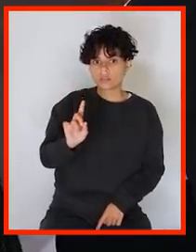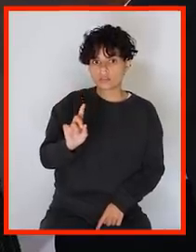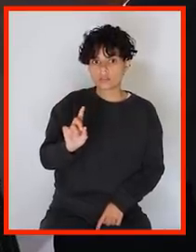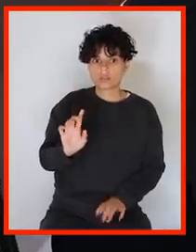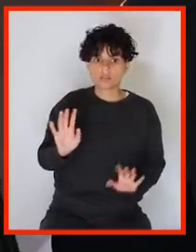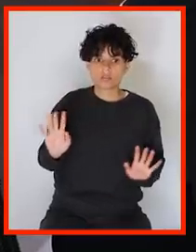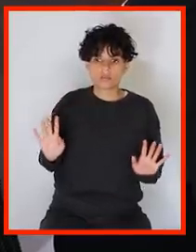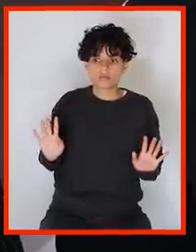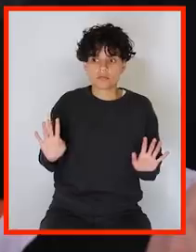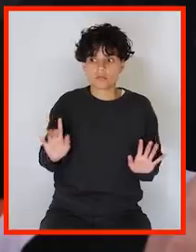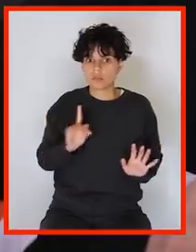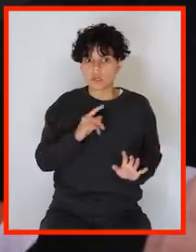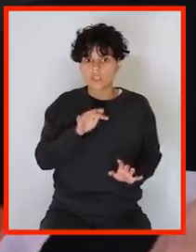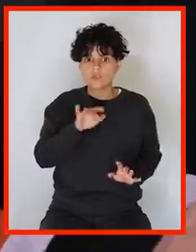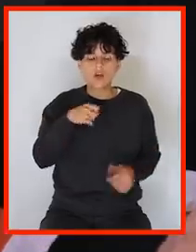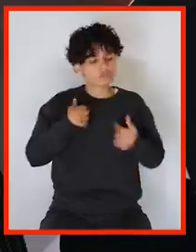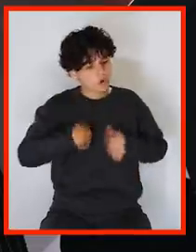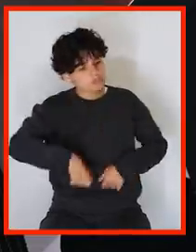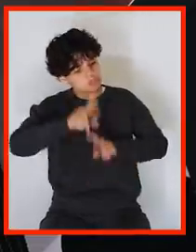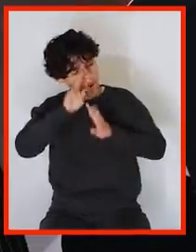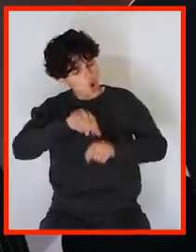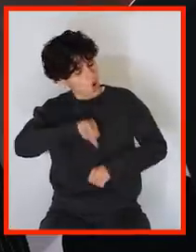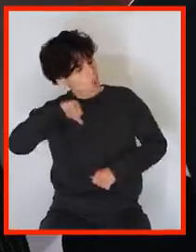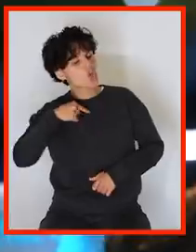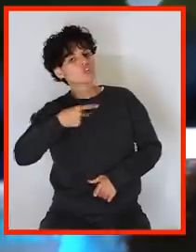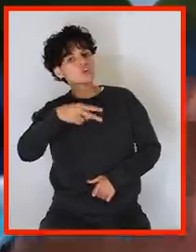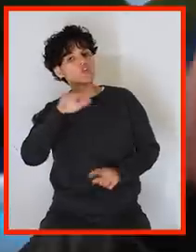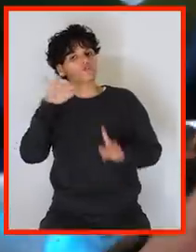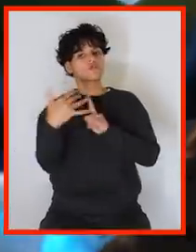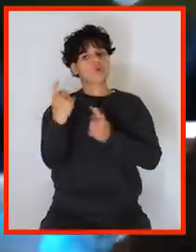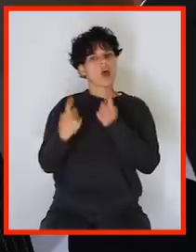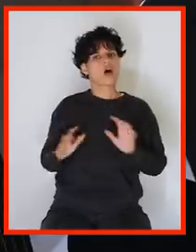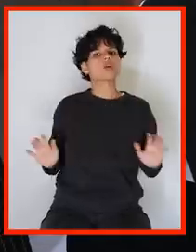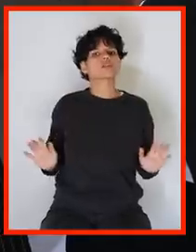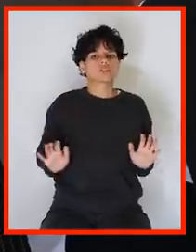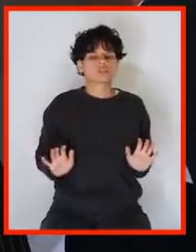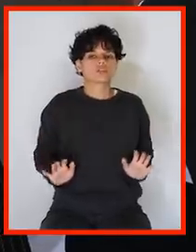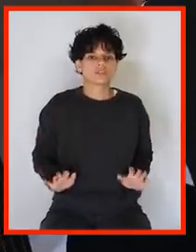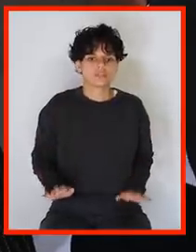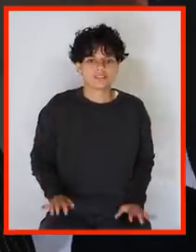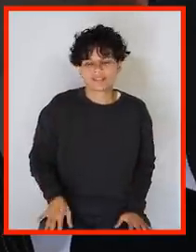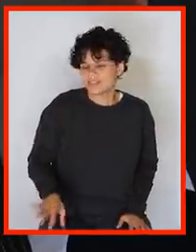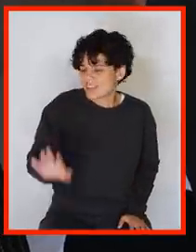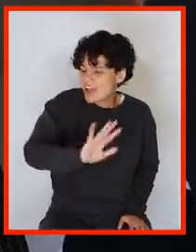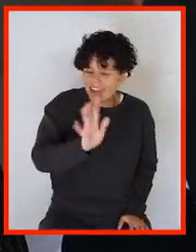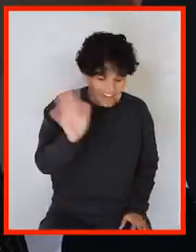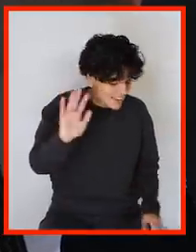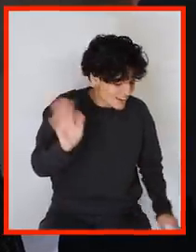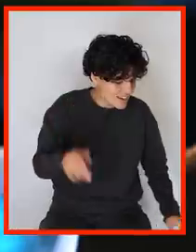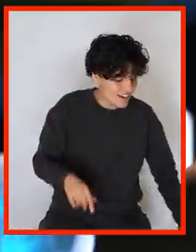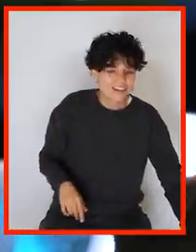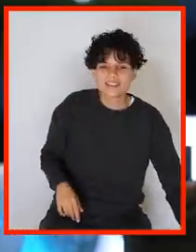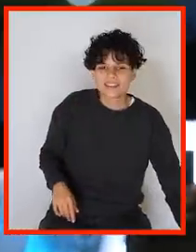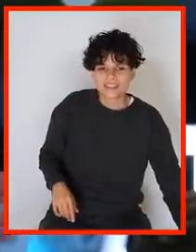¿Te van a poner el funadito? Sí, tú estés muy bien. Sería un honor. Ah. Oye. Espérate, vos, deja terminar. No, pues, weón. Bueno. No, sí, dale, dale,